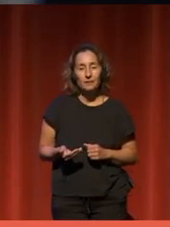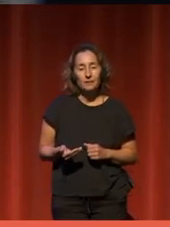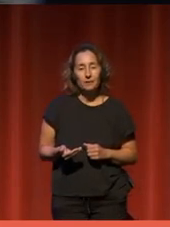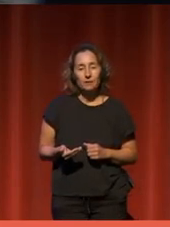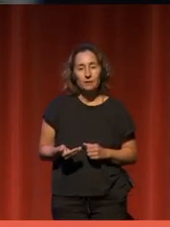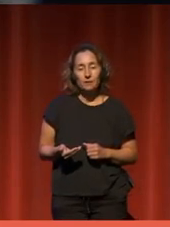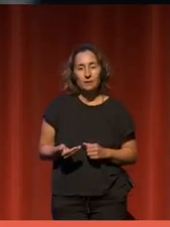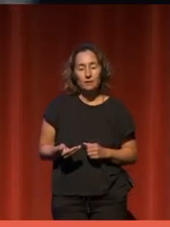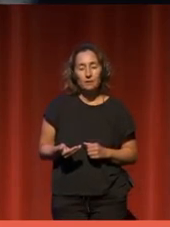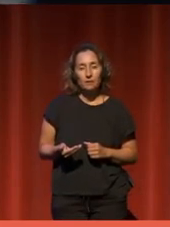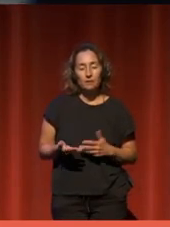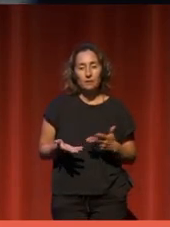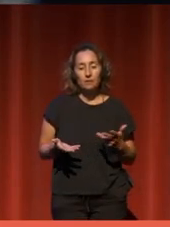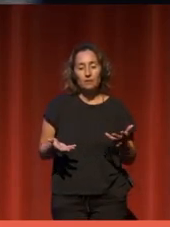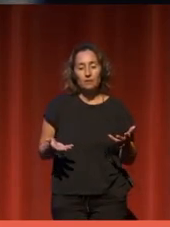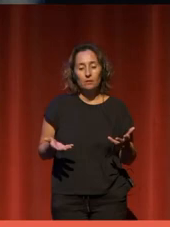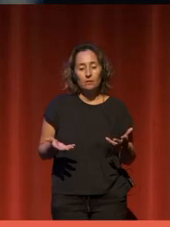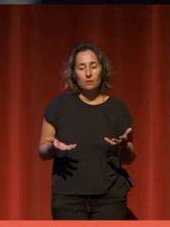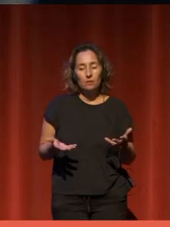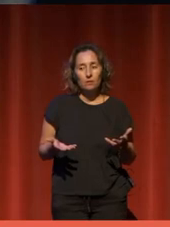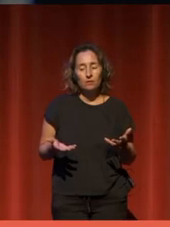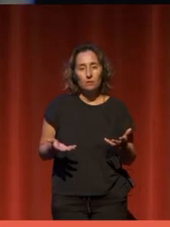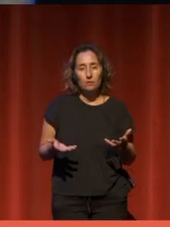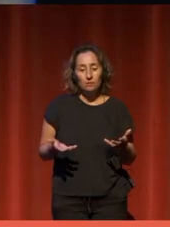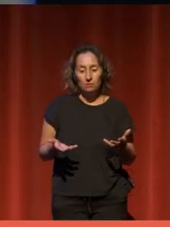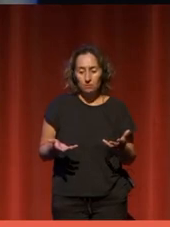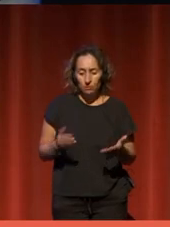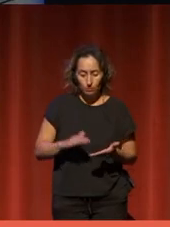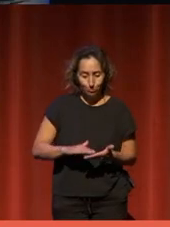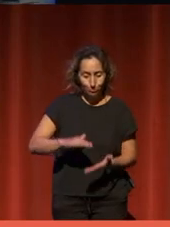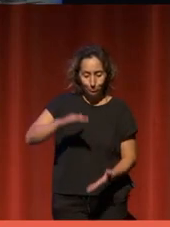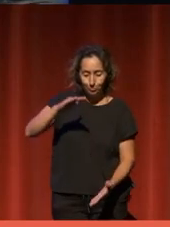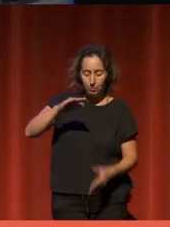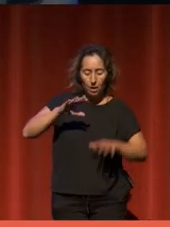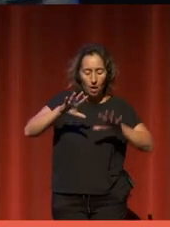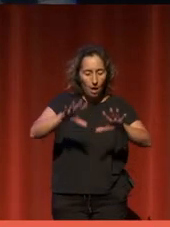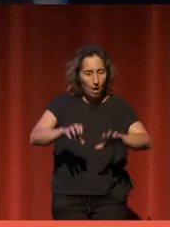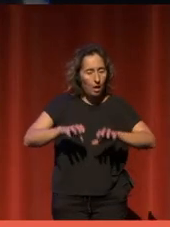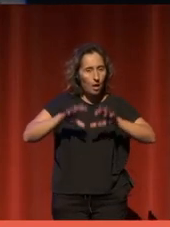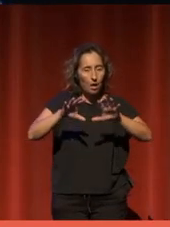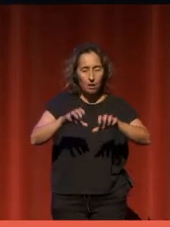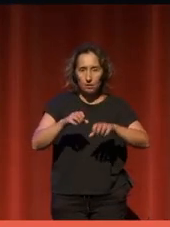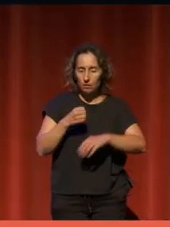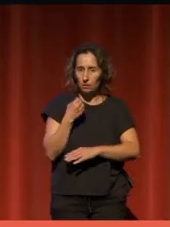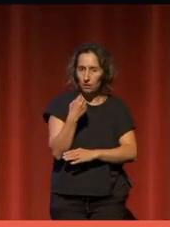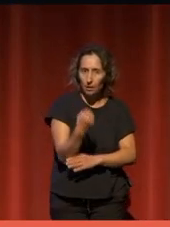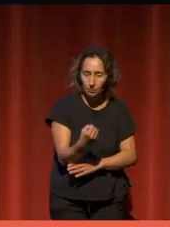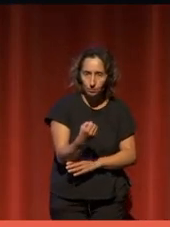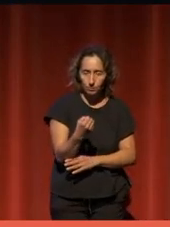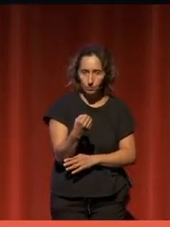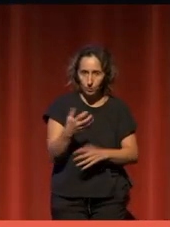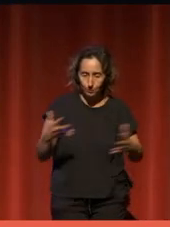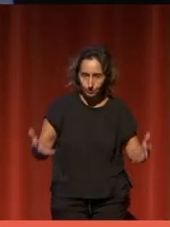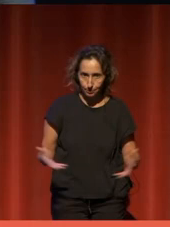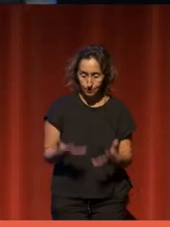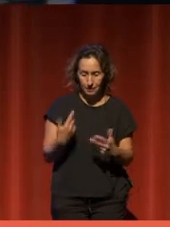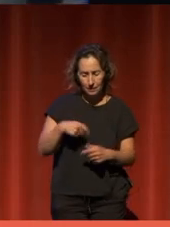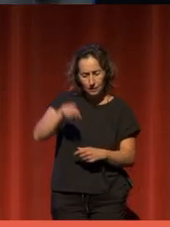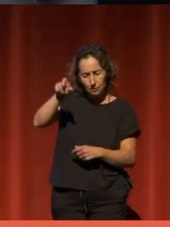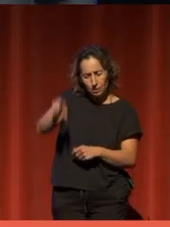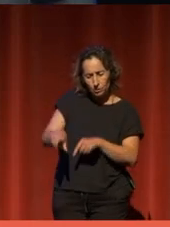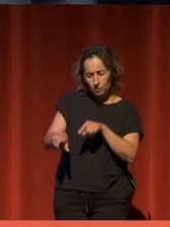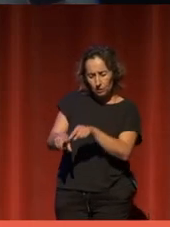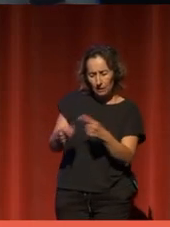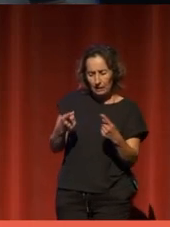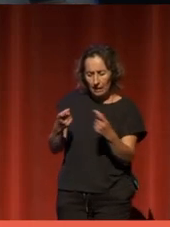aportar por el aprendizaje a lo largo de toda la vida es importante pensar en lo que necesitan las personas sus